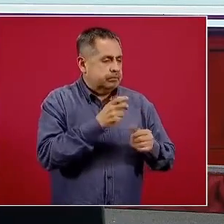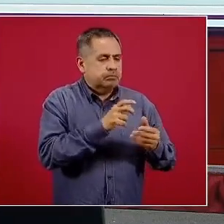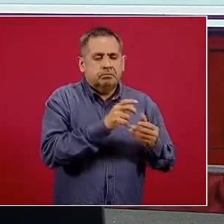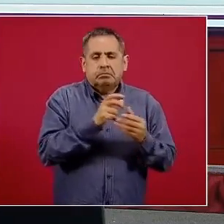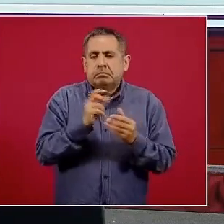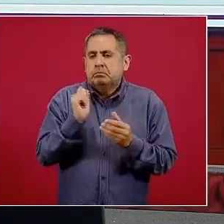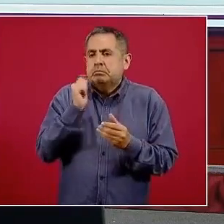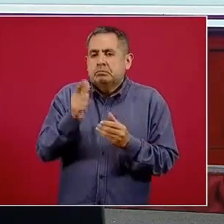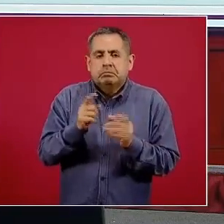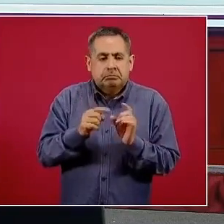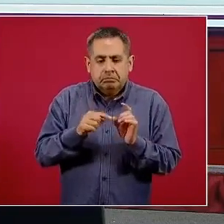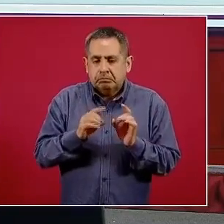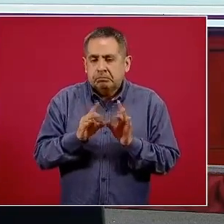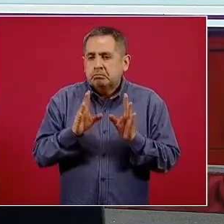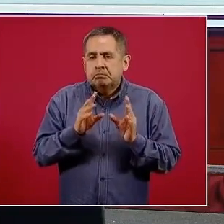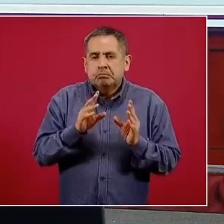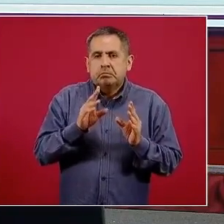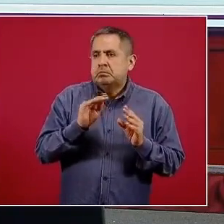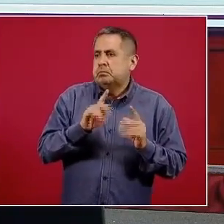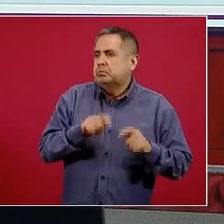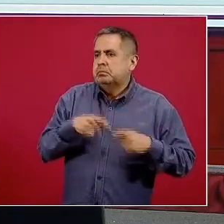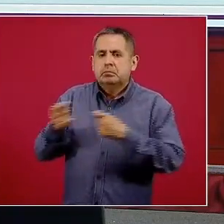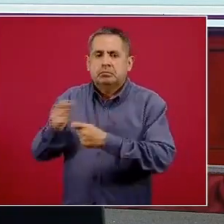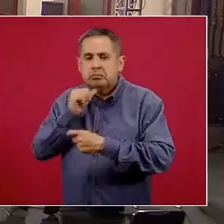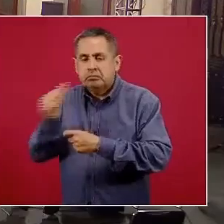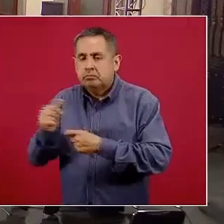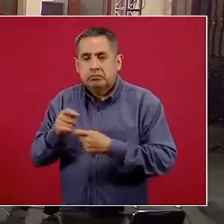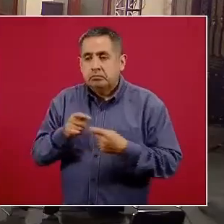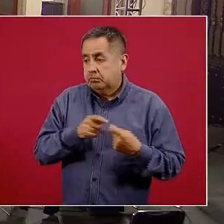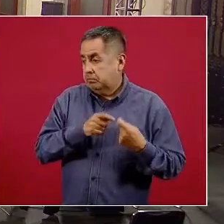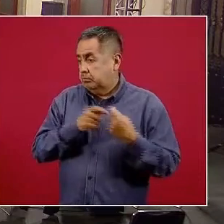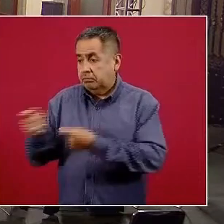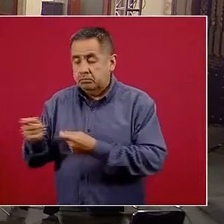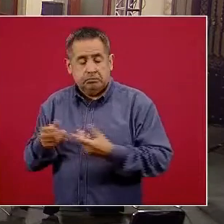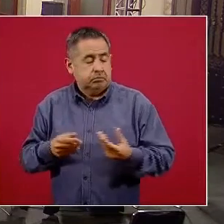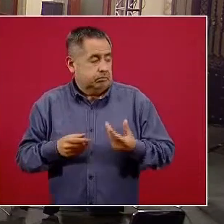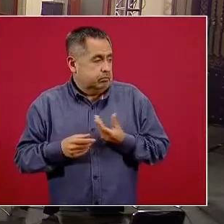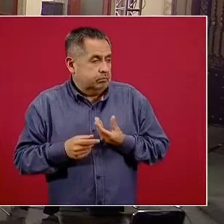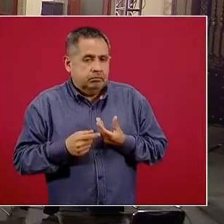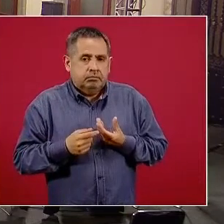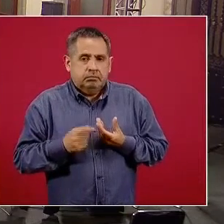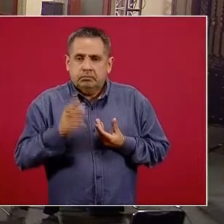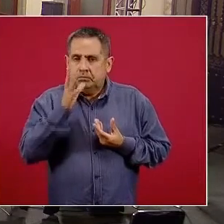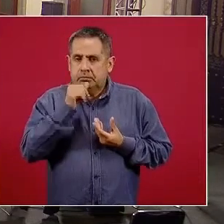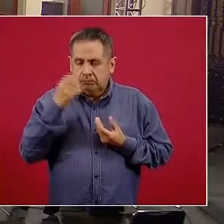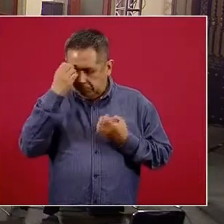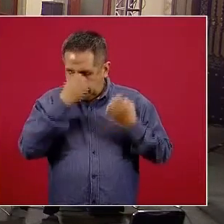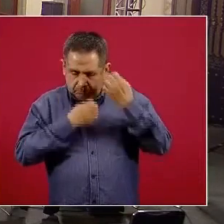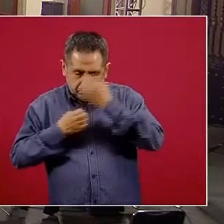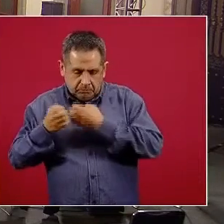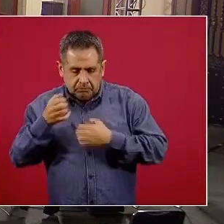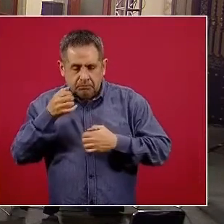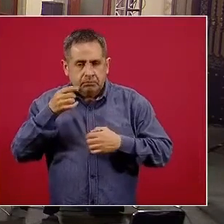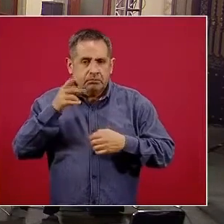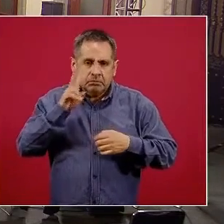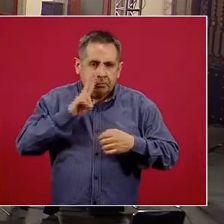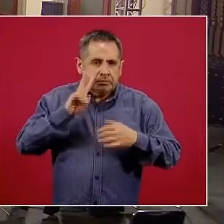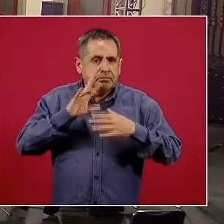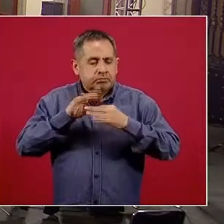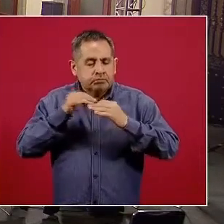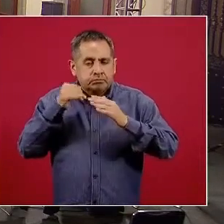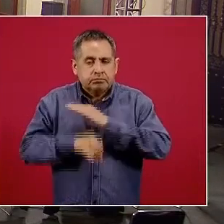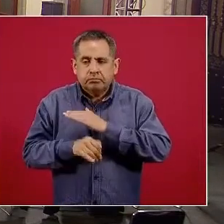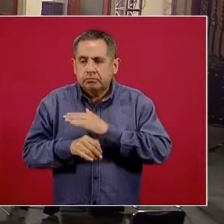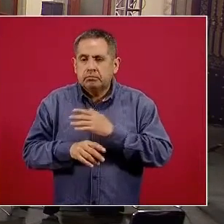algún motivo esta muestra no haya llegado. Dado que nunca llegó la muestra, nunca tuvo la posibilidad de ser procesada y por